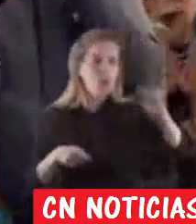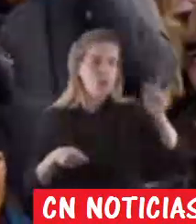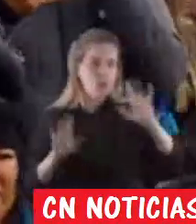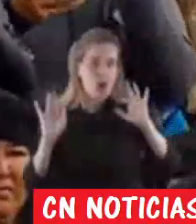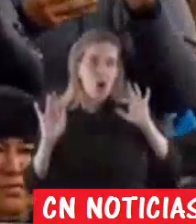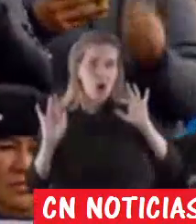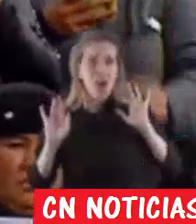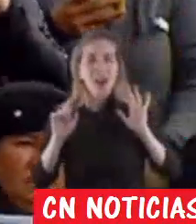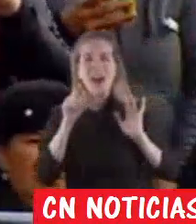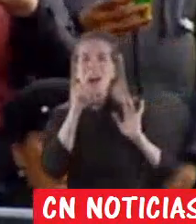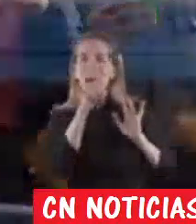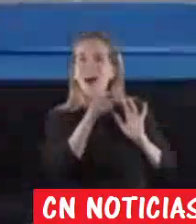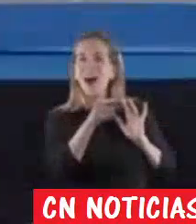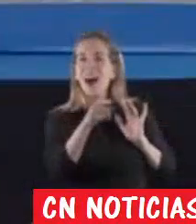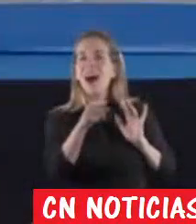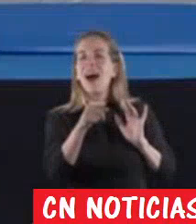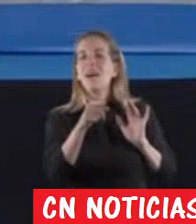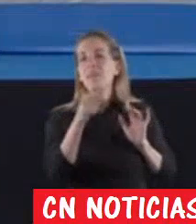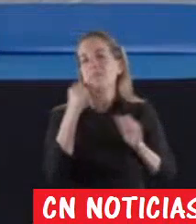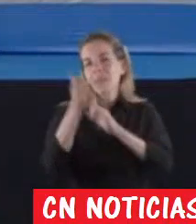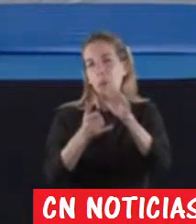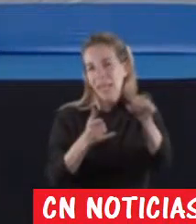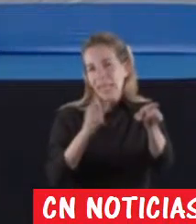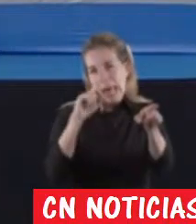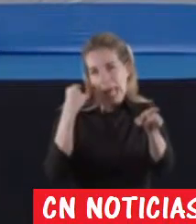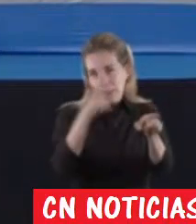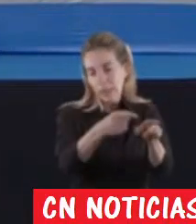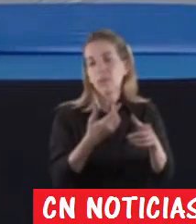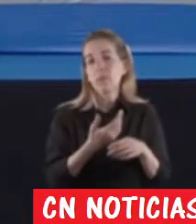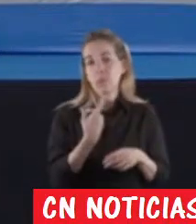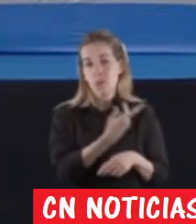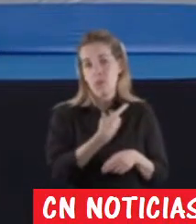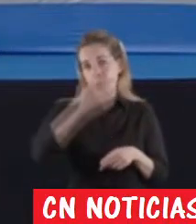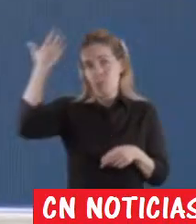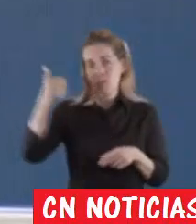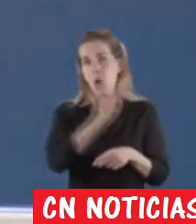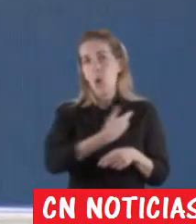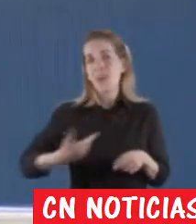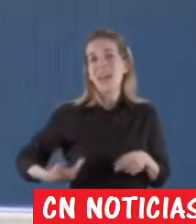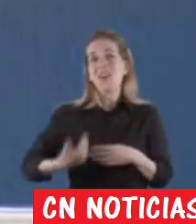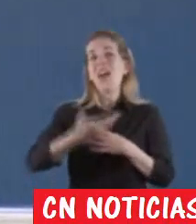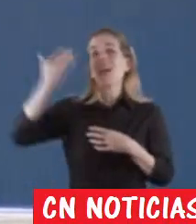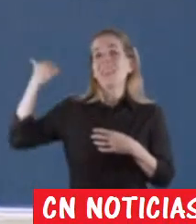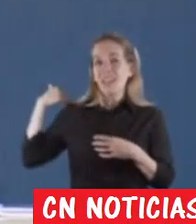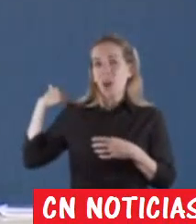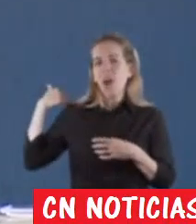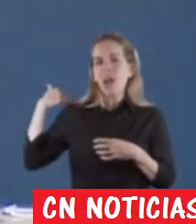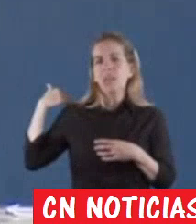Mirá, y Alberto, nosotros inauguramos en el gobierno anterior una